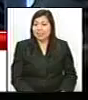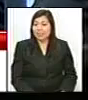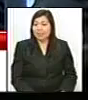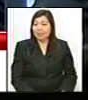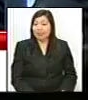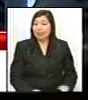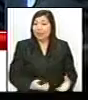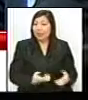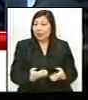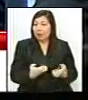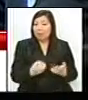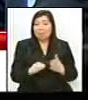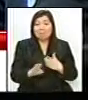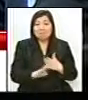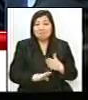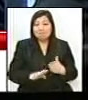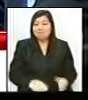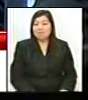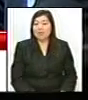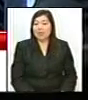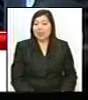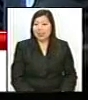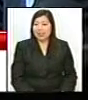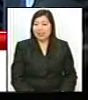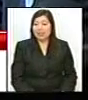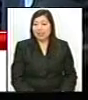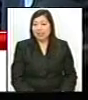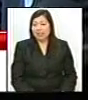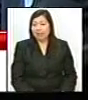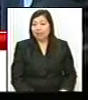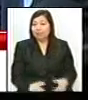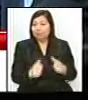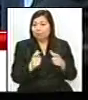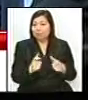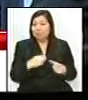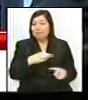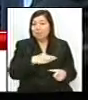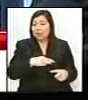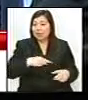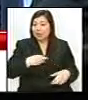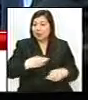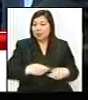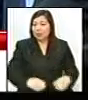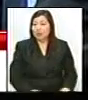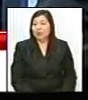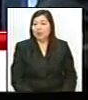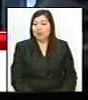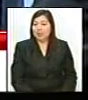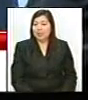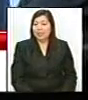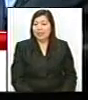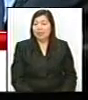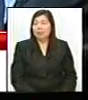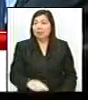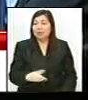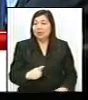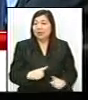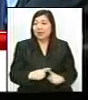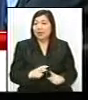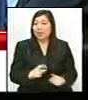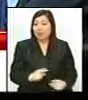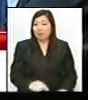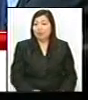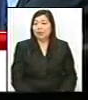zonas económicas están bajo la supervisión del Ministerio de la Producción, de MINCETUR, pero el Ministerio de